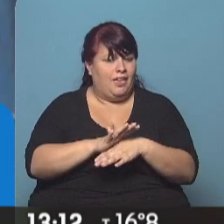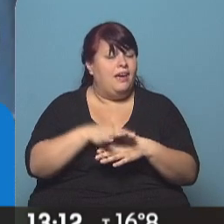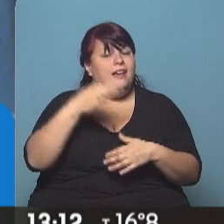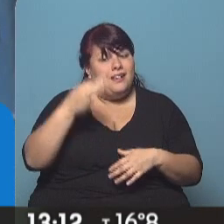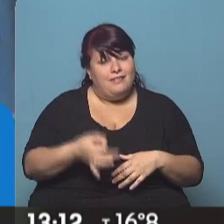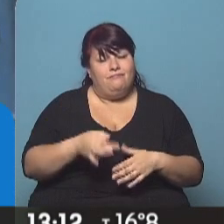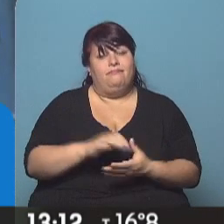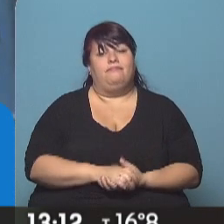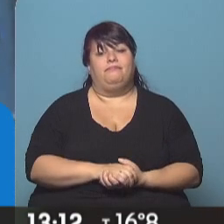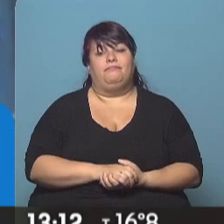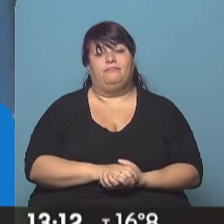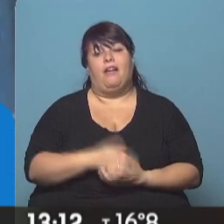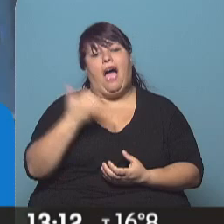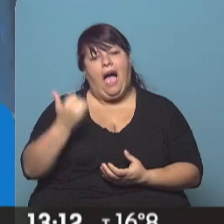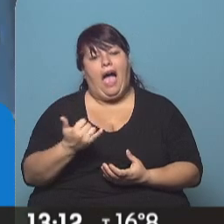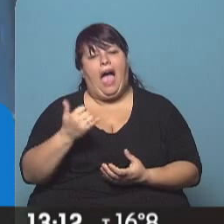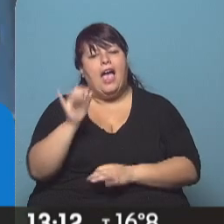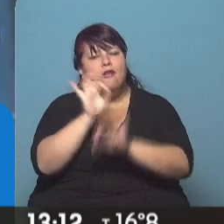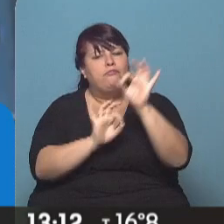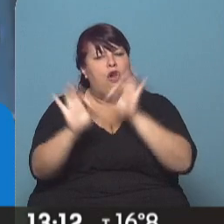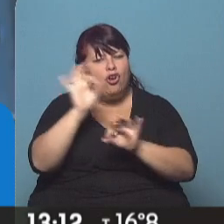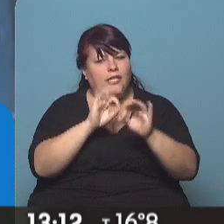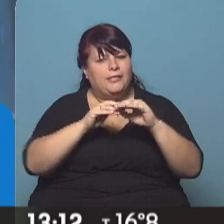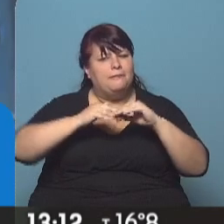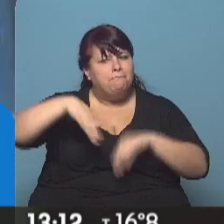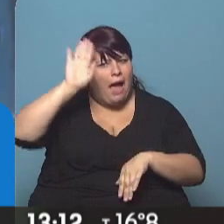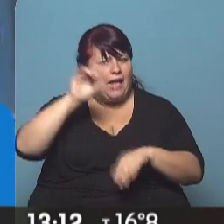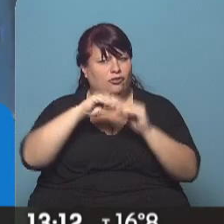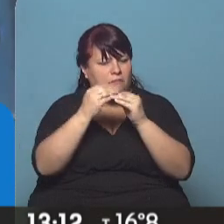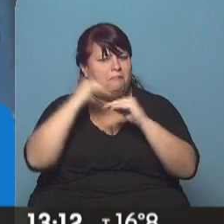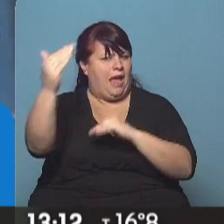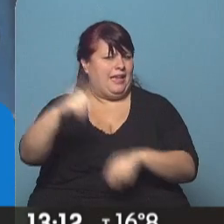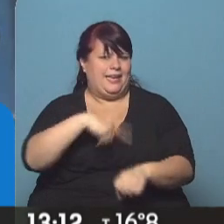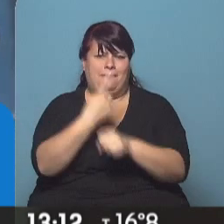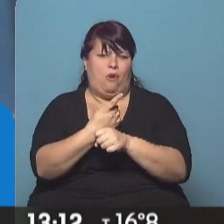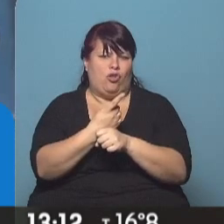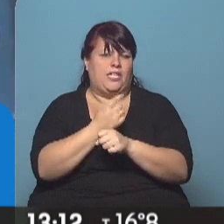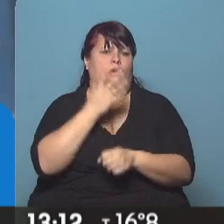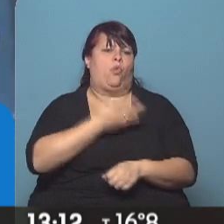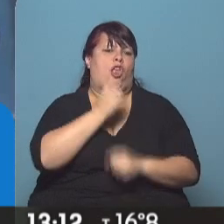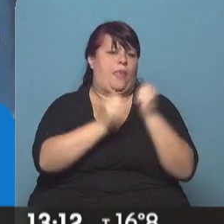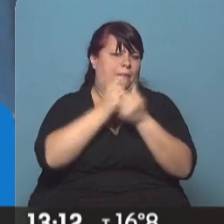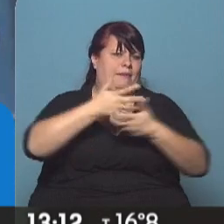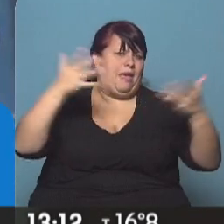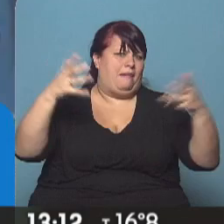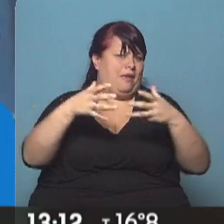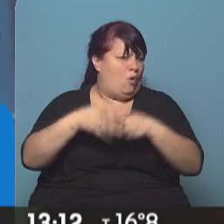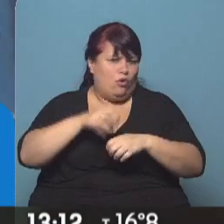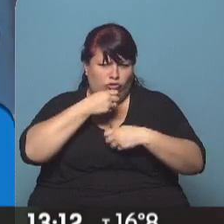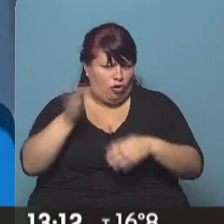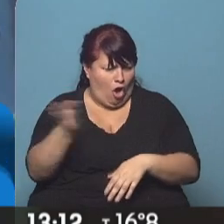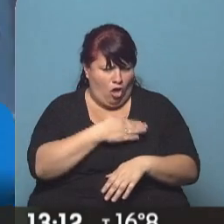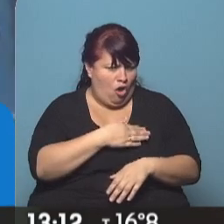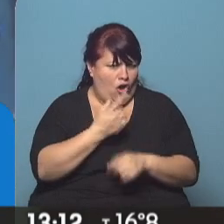evidentemente había un porcentaje por de más de ese monto que sea imposible que el empresario grande mediano y chicos